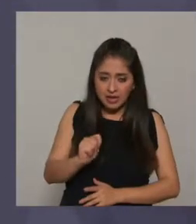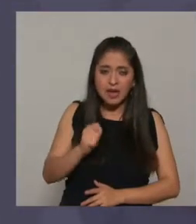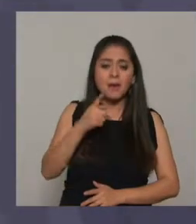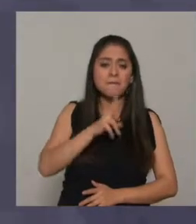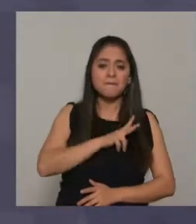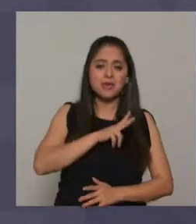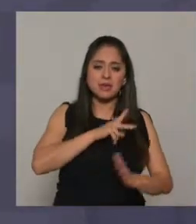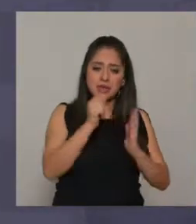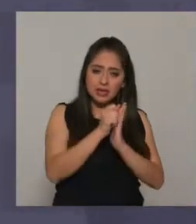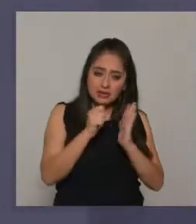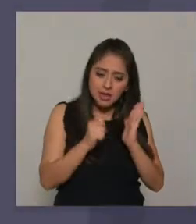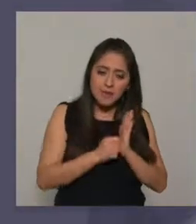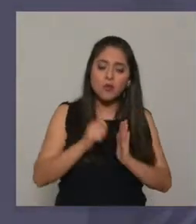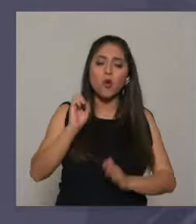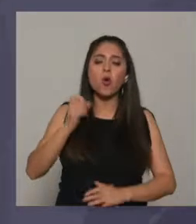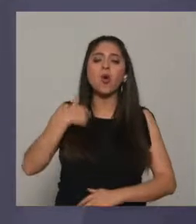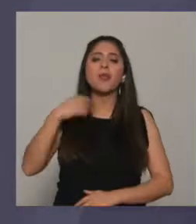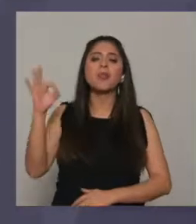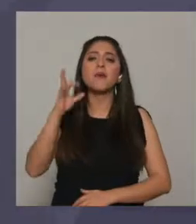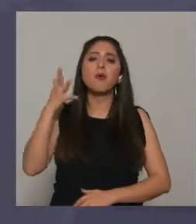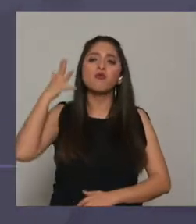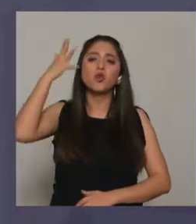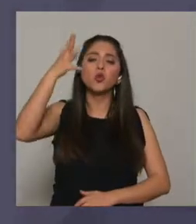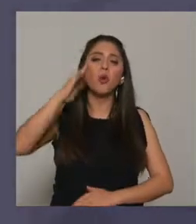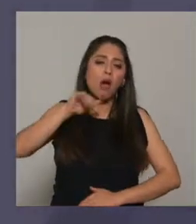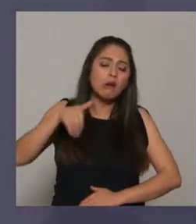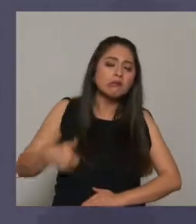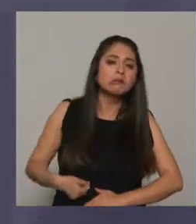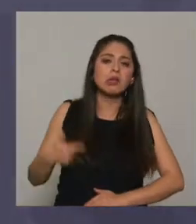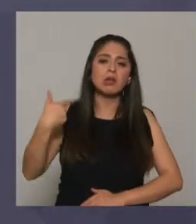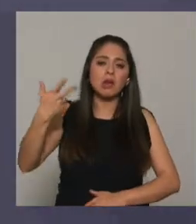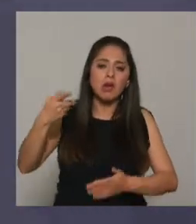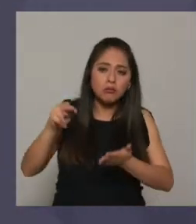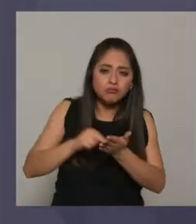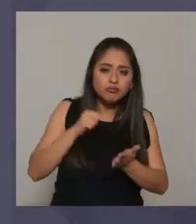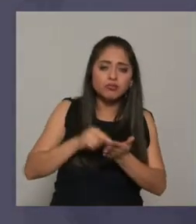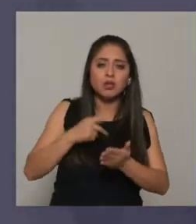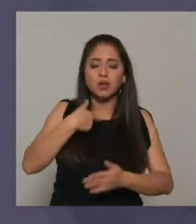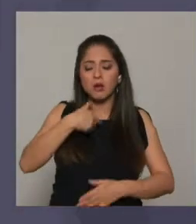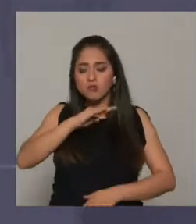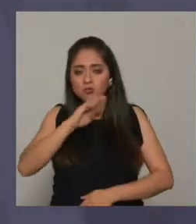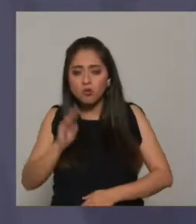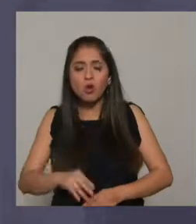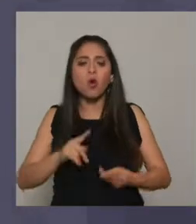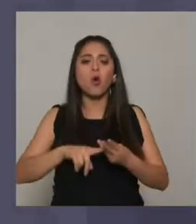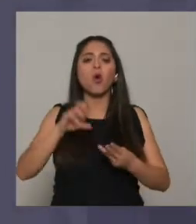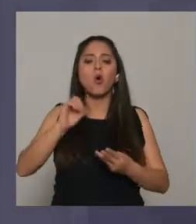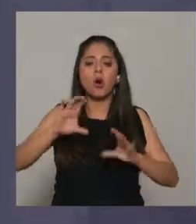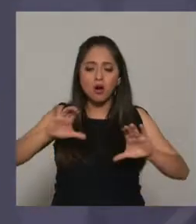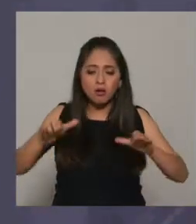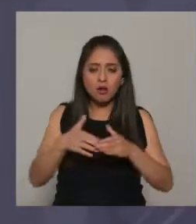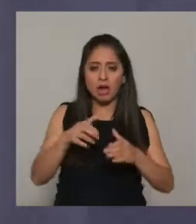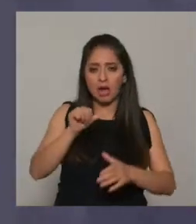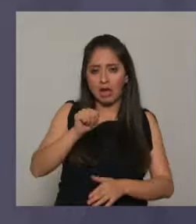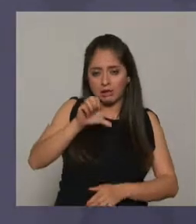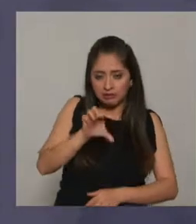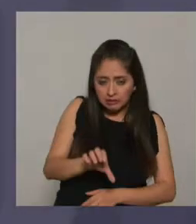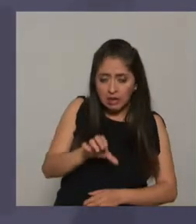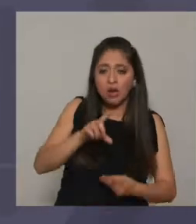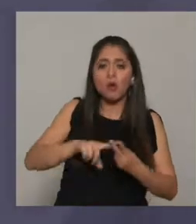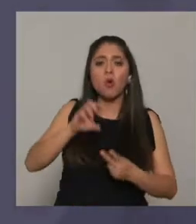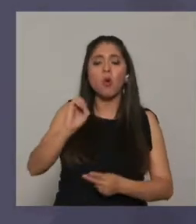la escriturización de las casas y los departamentos, la creación de sociedades mercantiles, la creación